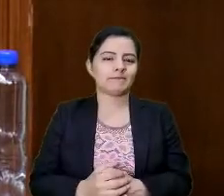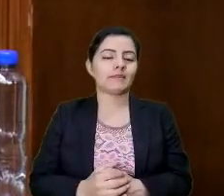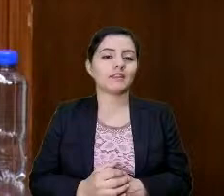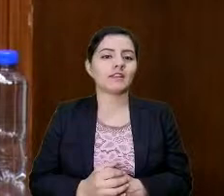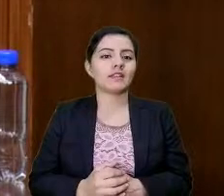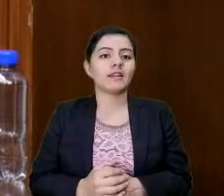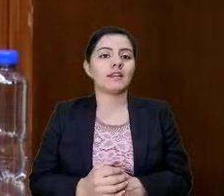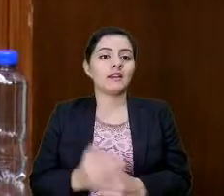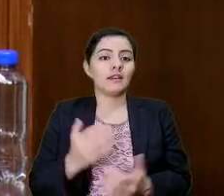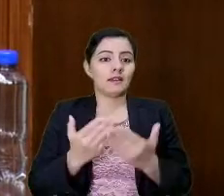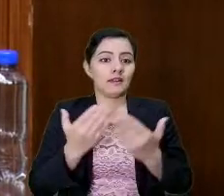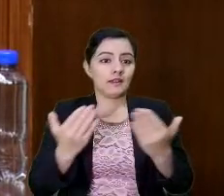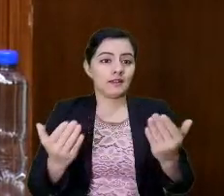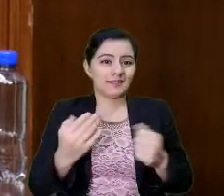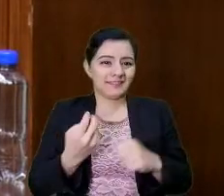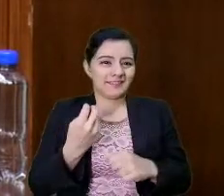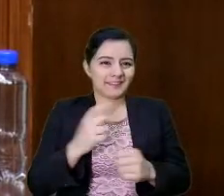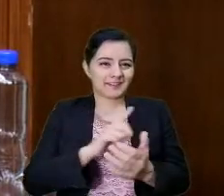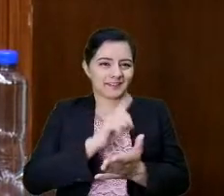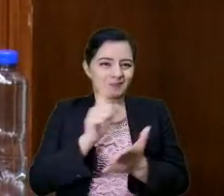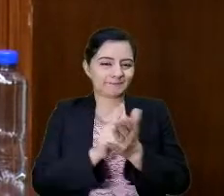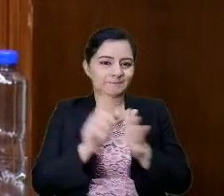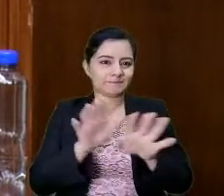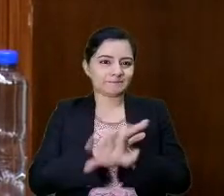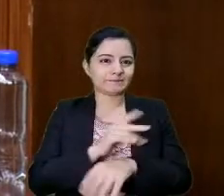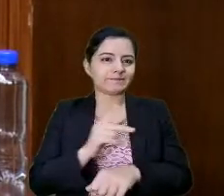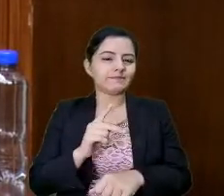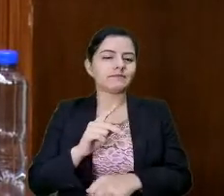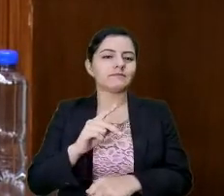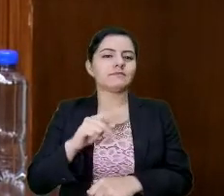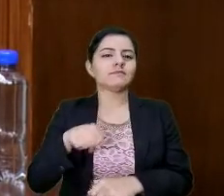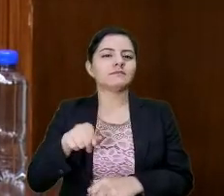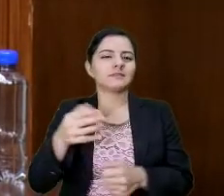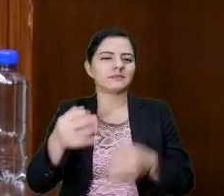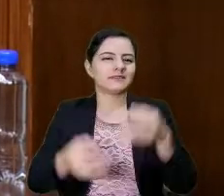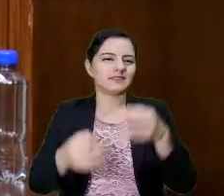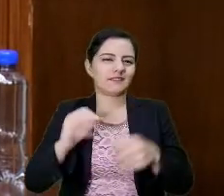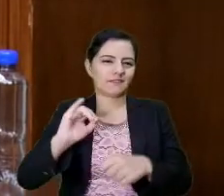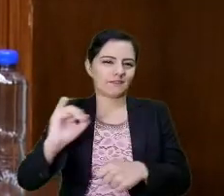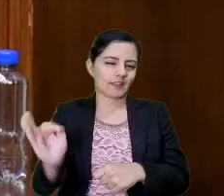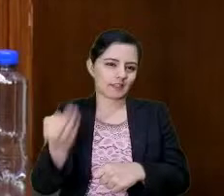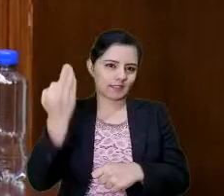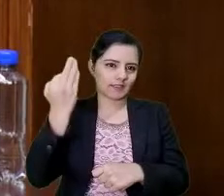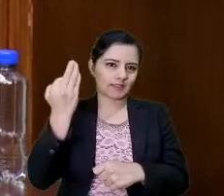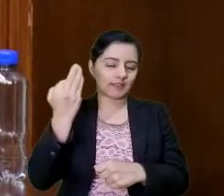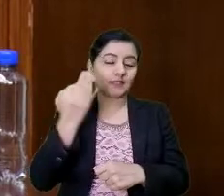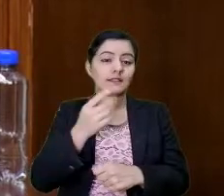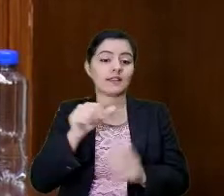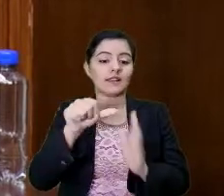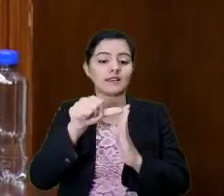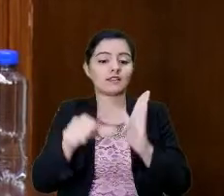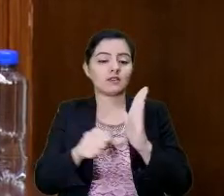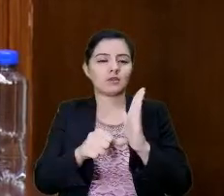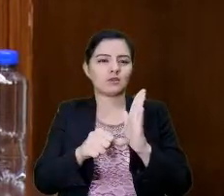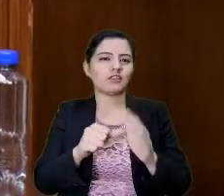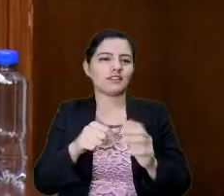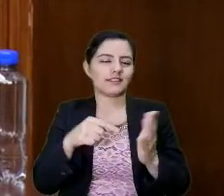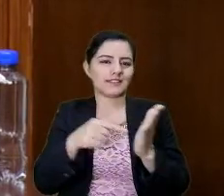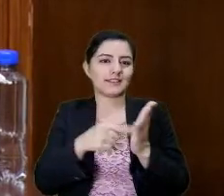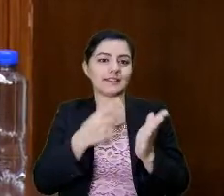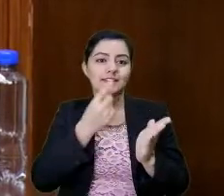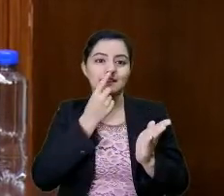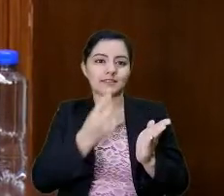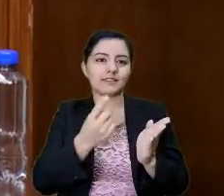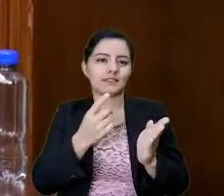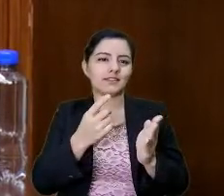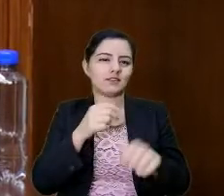mencionado decreto de reforma del Poder Judicial a nivel federal, se estableció en el artículo transitorio 8º